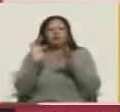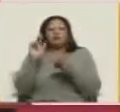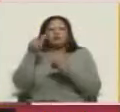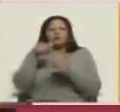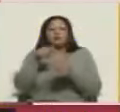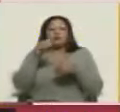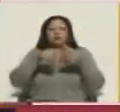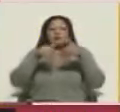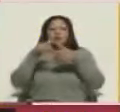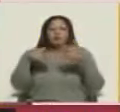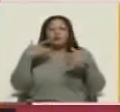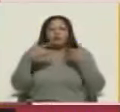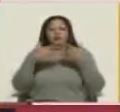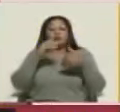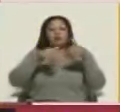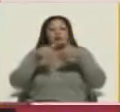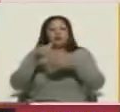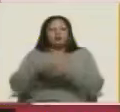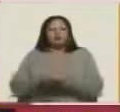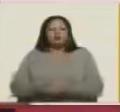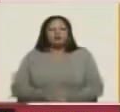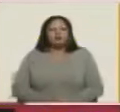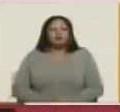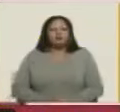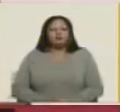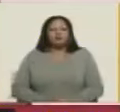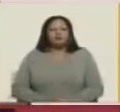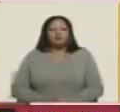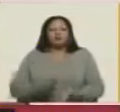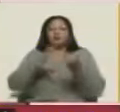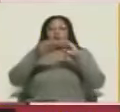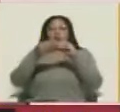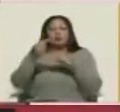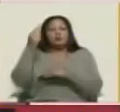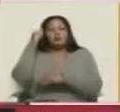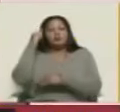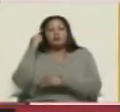eventos electorales. Ajustado por la fecha.